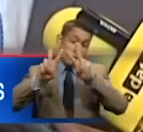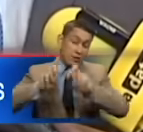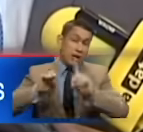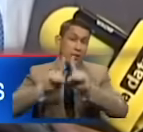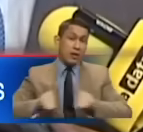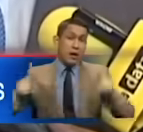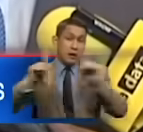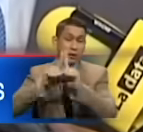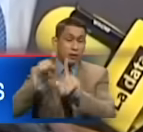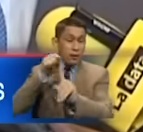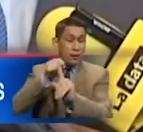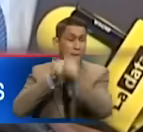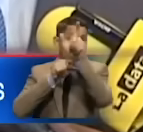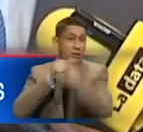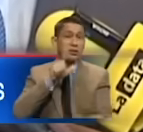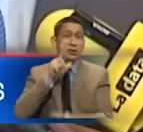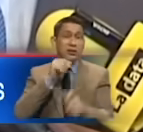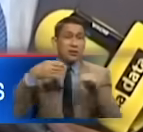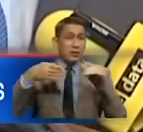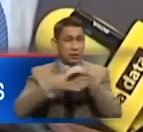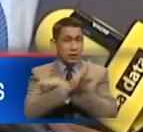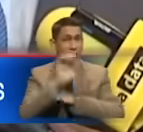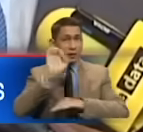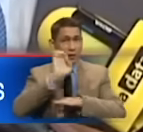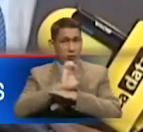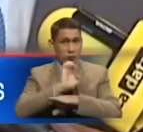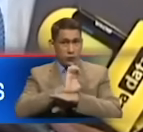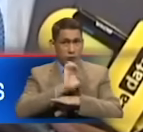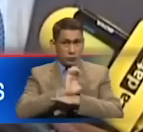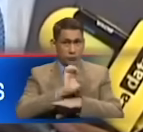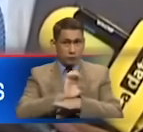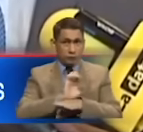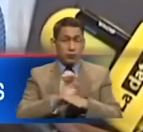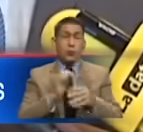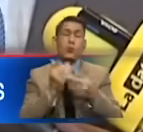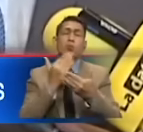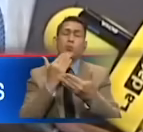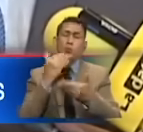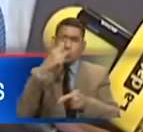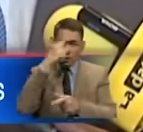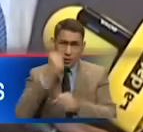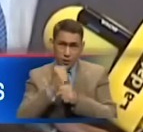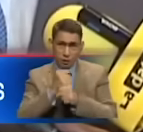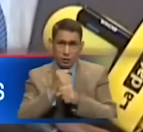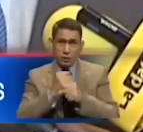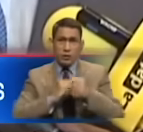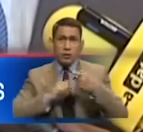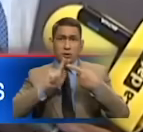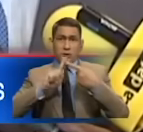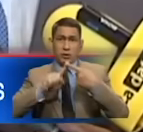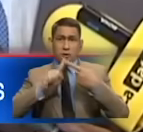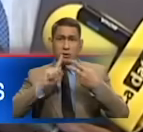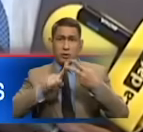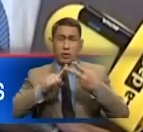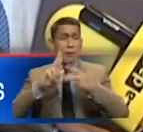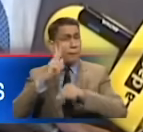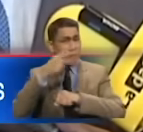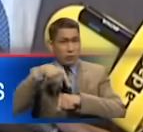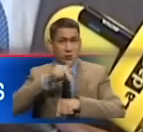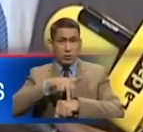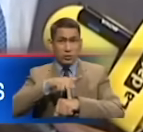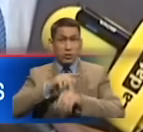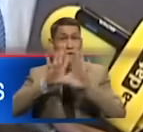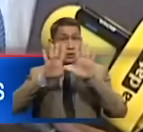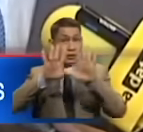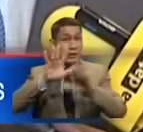de aquellas personas que ingresan a nuestro país sobre su ocupación y sobre su profesión. Además de que es un derecho del